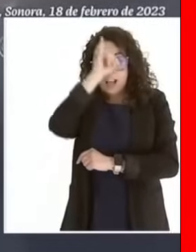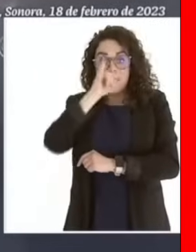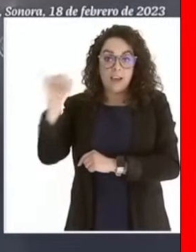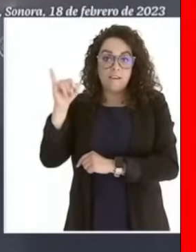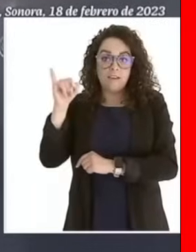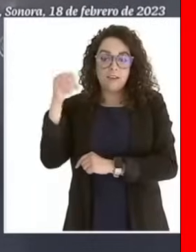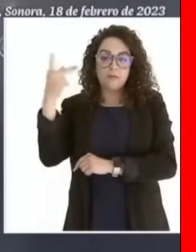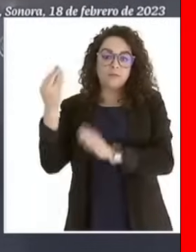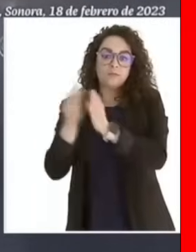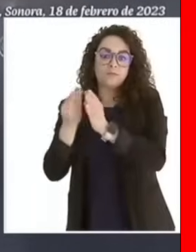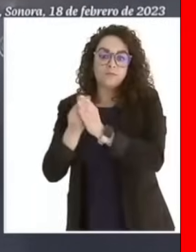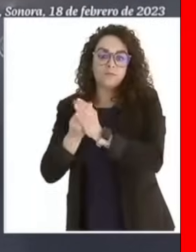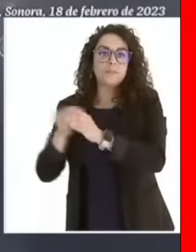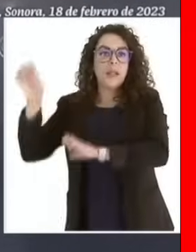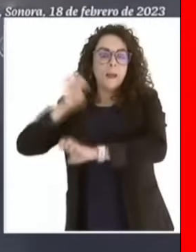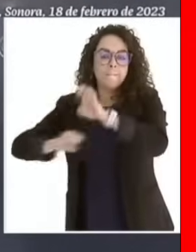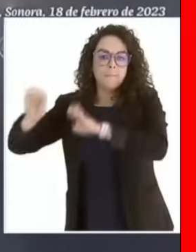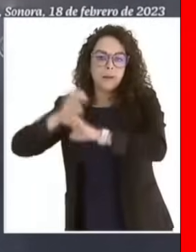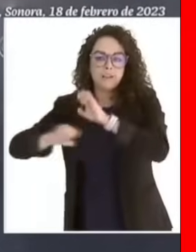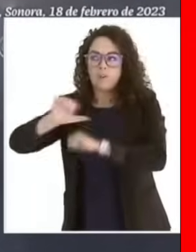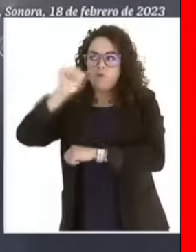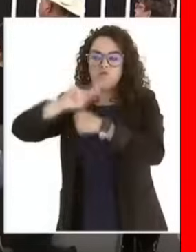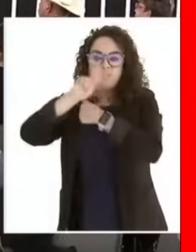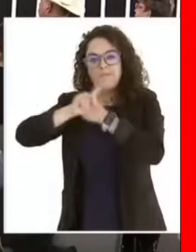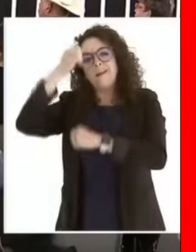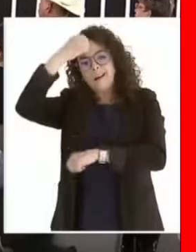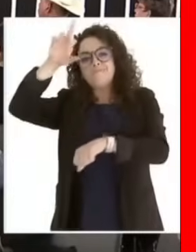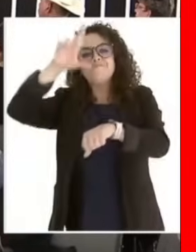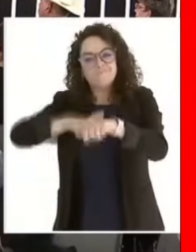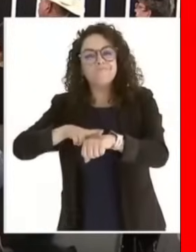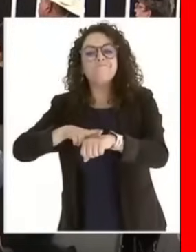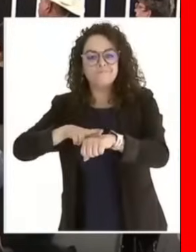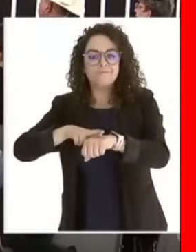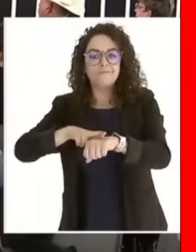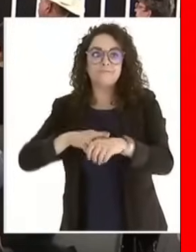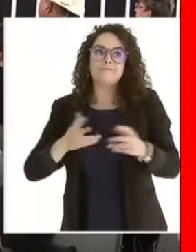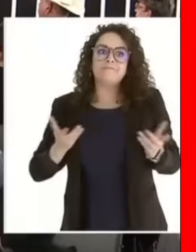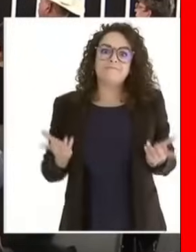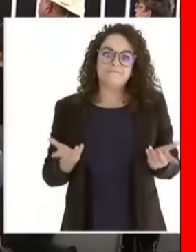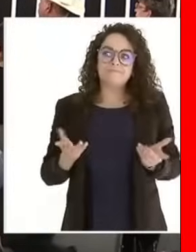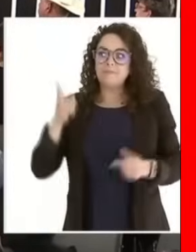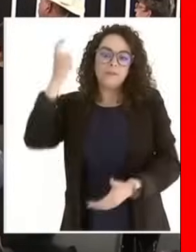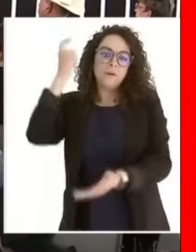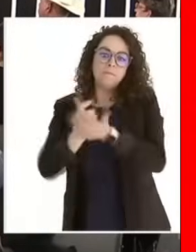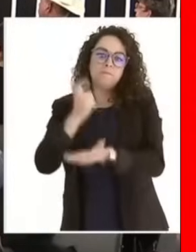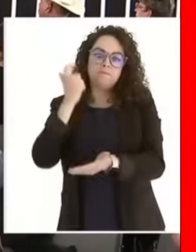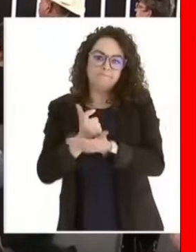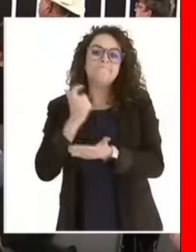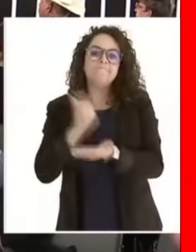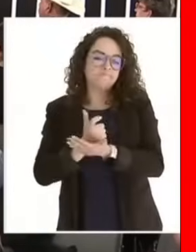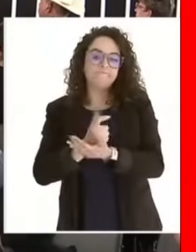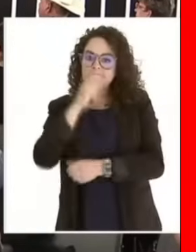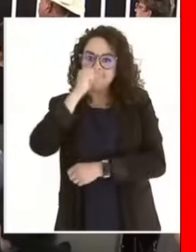guardias blancas de las compañías extranjeras o sea se la cobraron